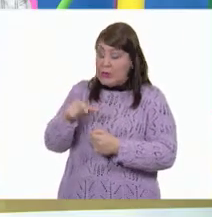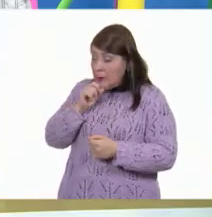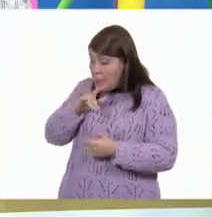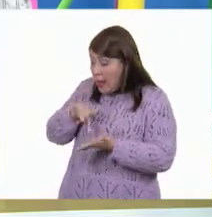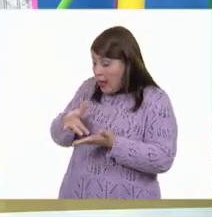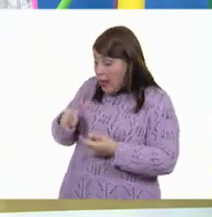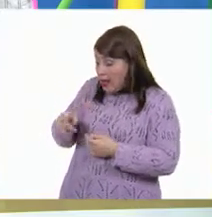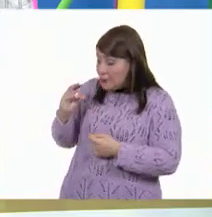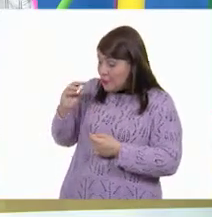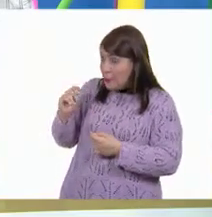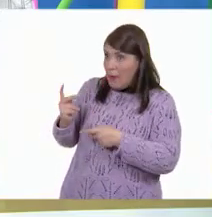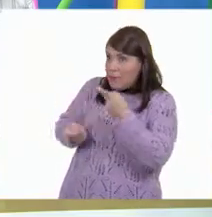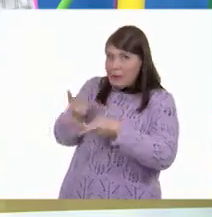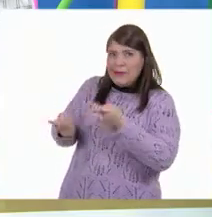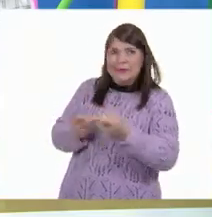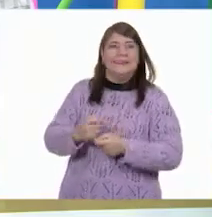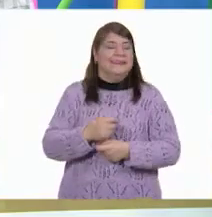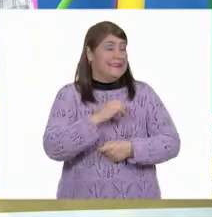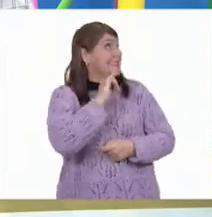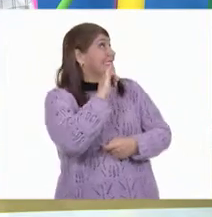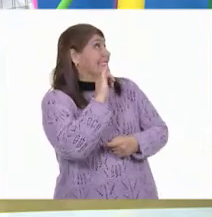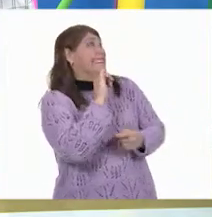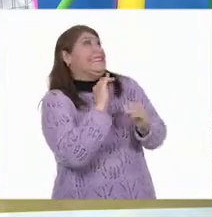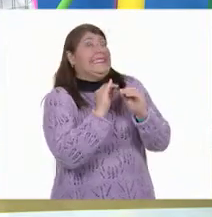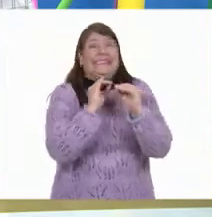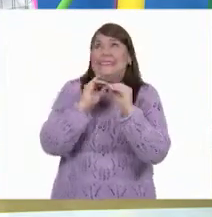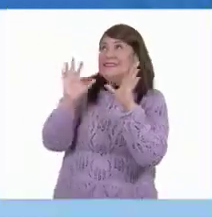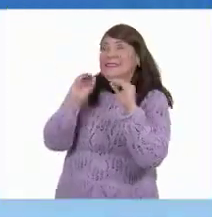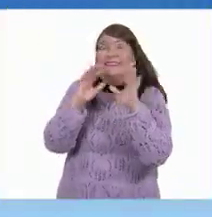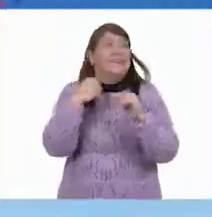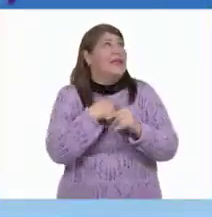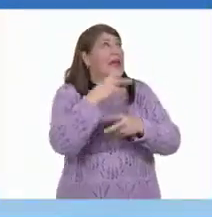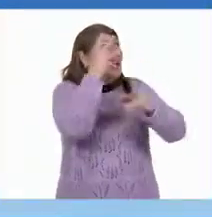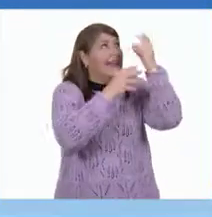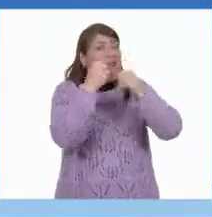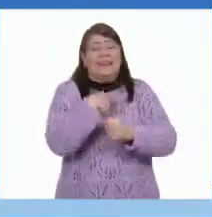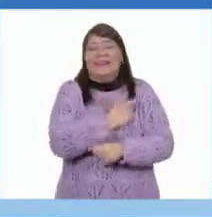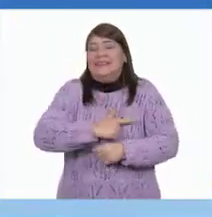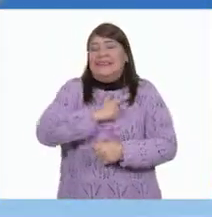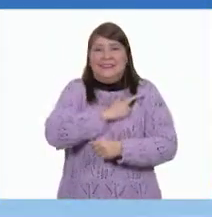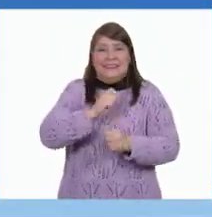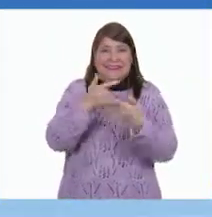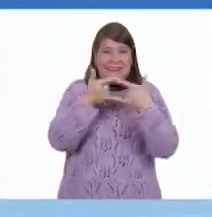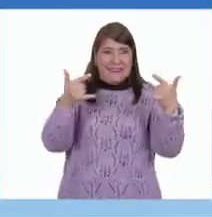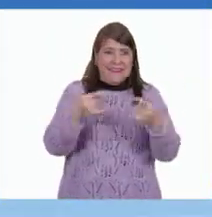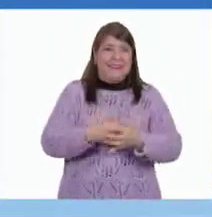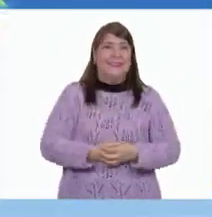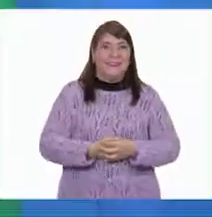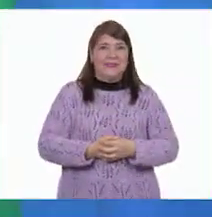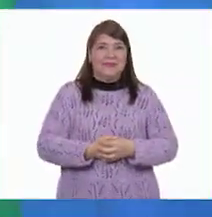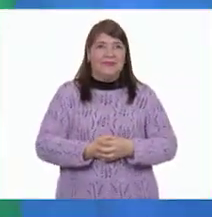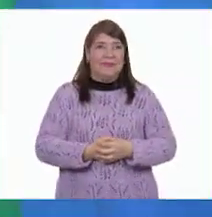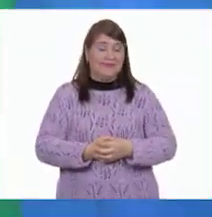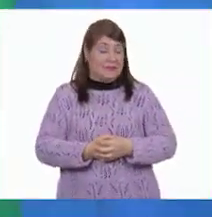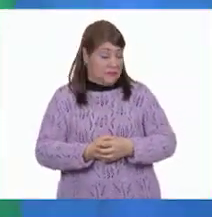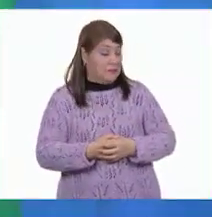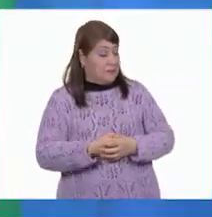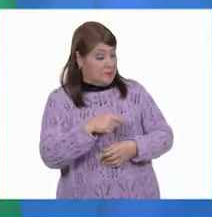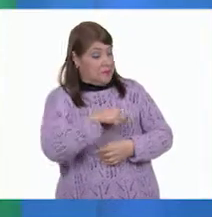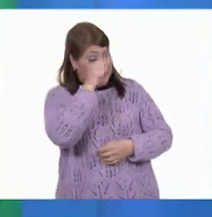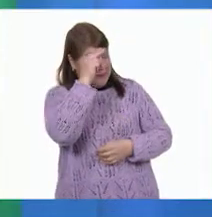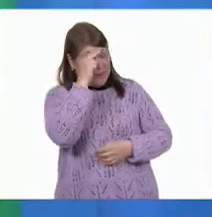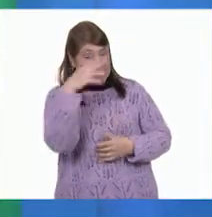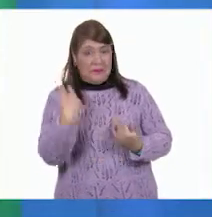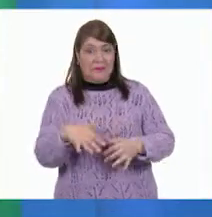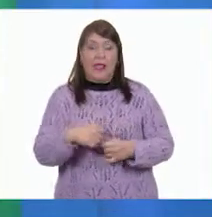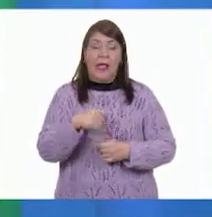anduvo muy preguntón. Claro que sí, es que me encanta aprender de la historia. ¡Qué aplicado!